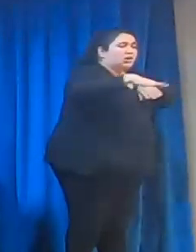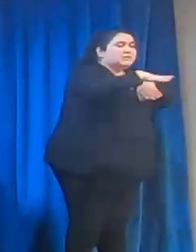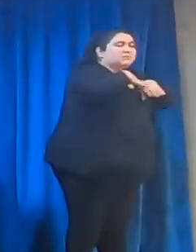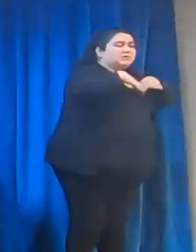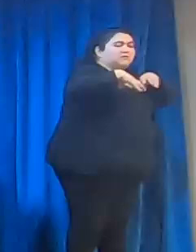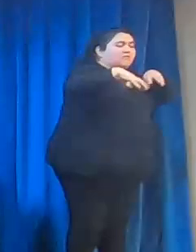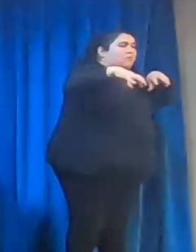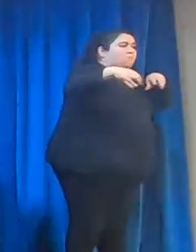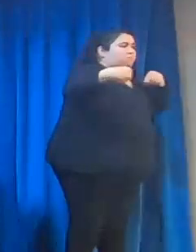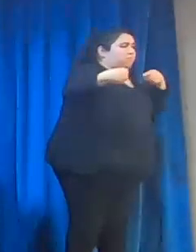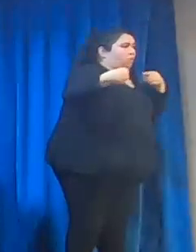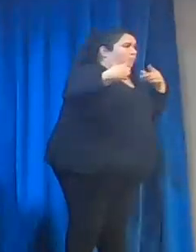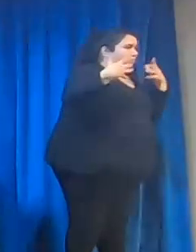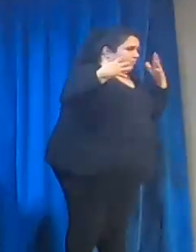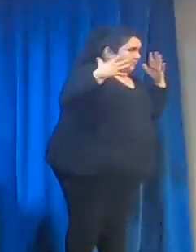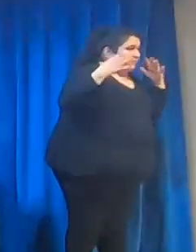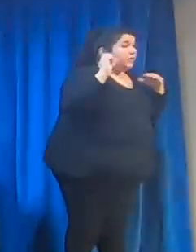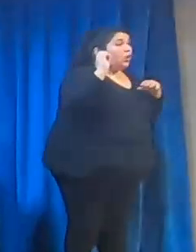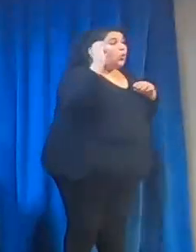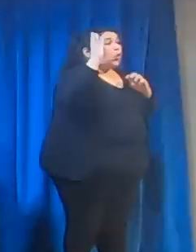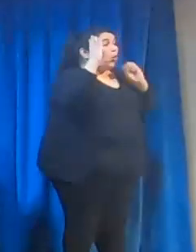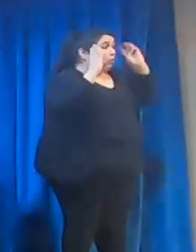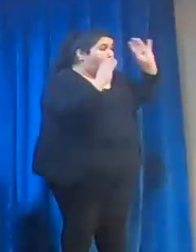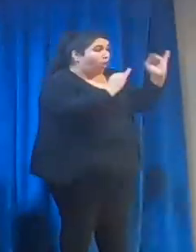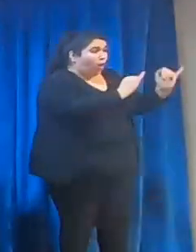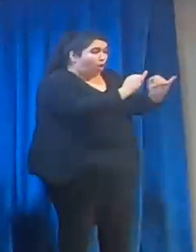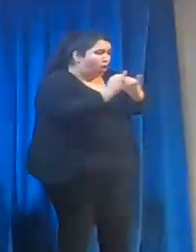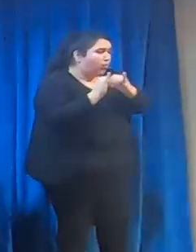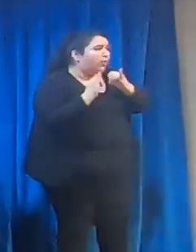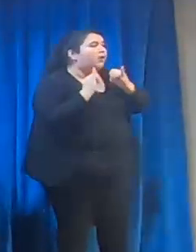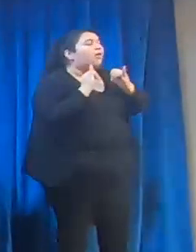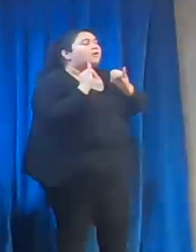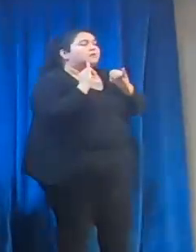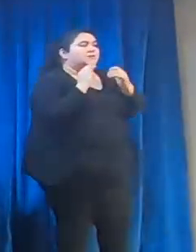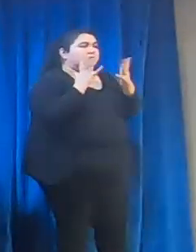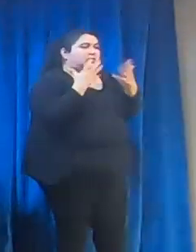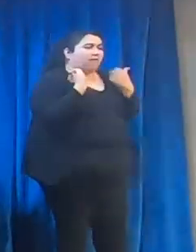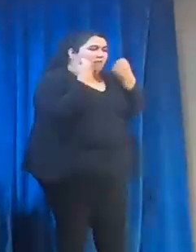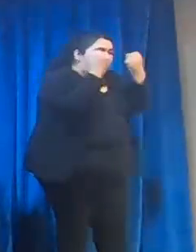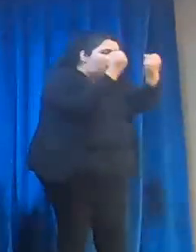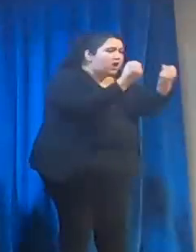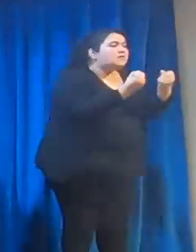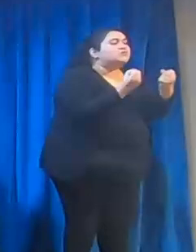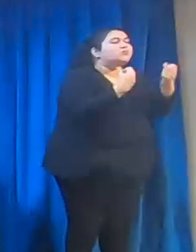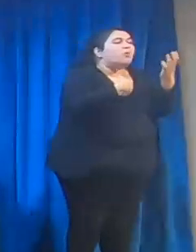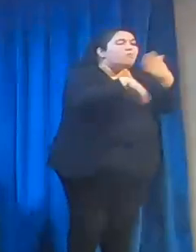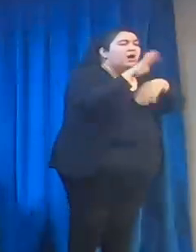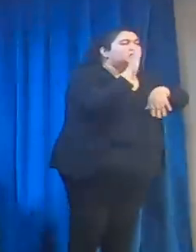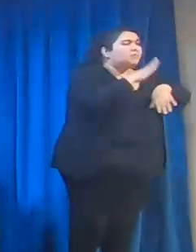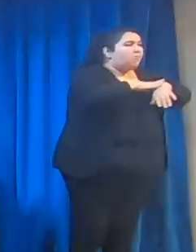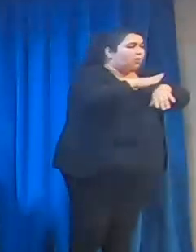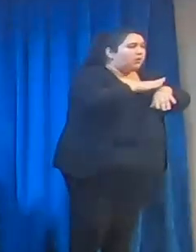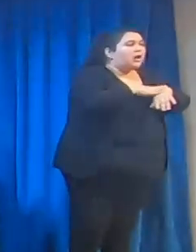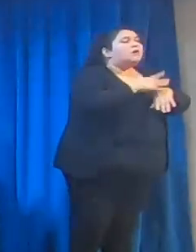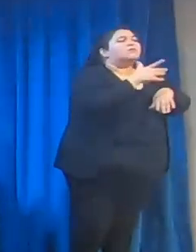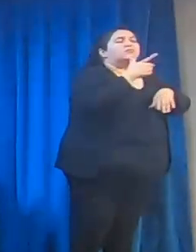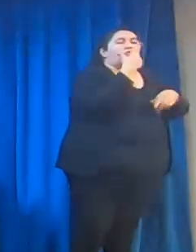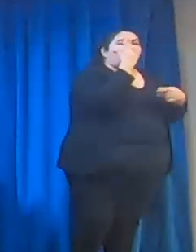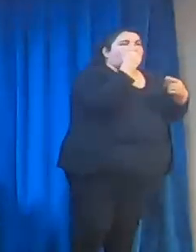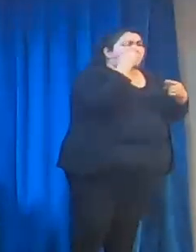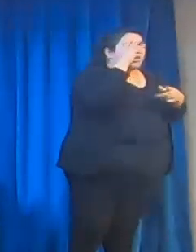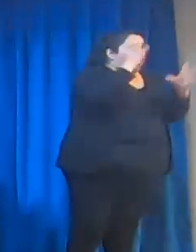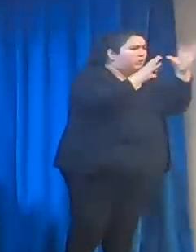organizaciones educativas. Los clubes de jóvenes que visité, no sin esfuerzo y en un terreno plagado de